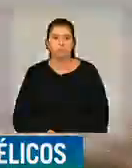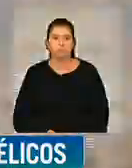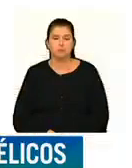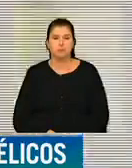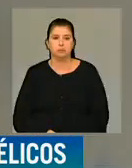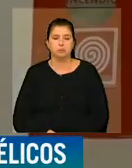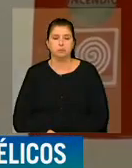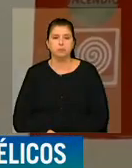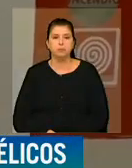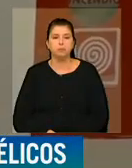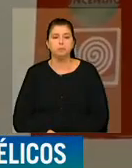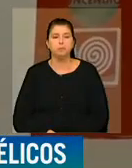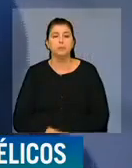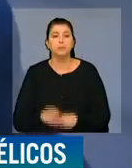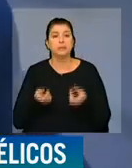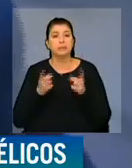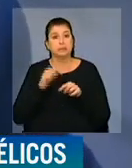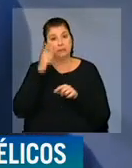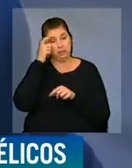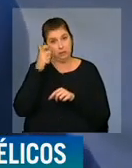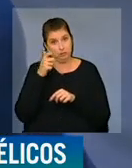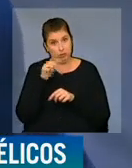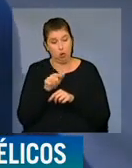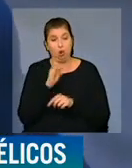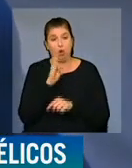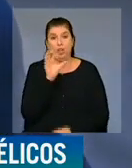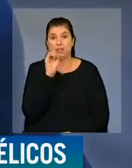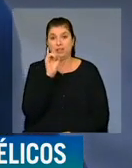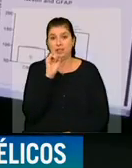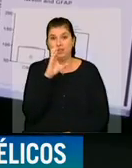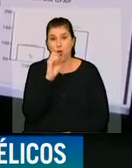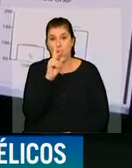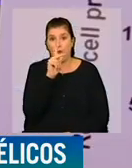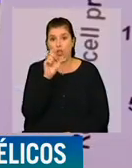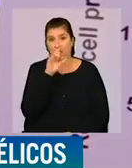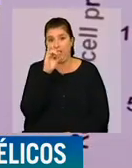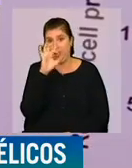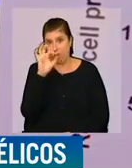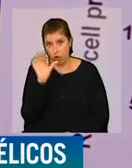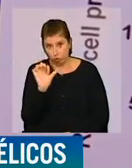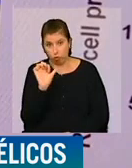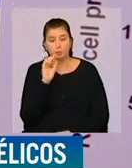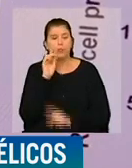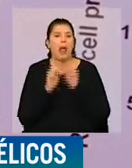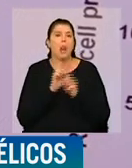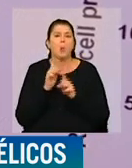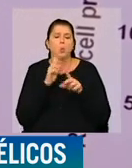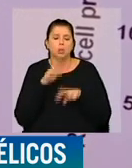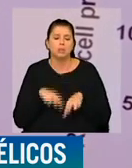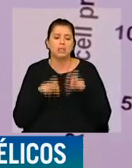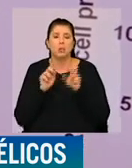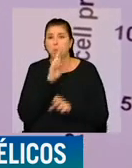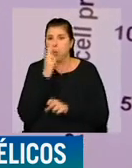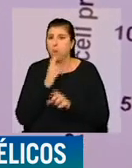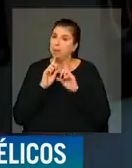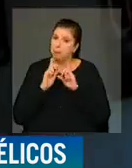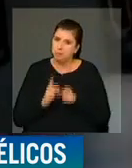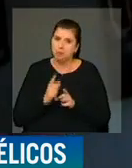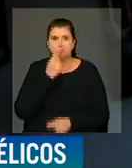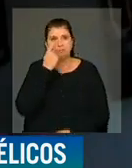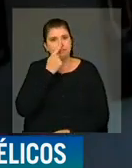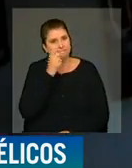El llamado renacimiento científico de los psicodélicos en países científicamente desarrollados llegó a que algunos investigadores en Uruguay se interesaran por el tema.